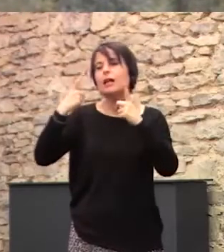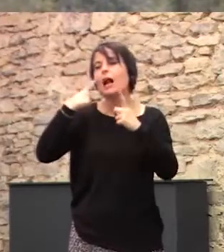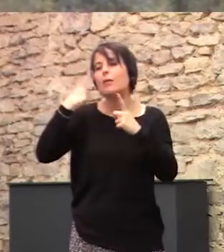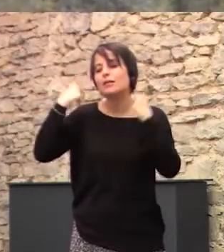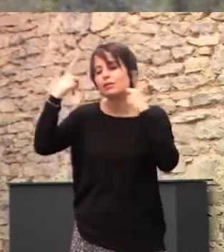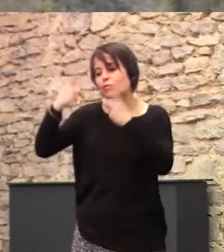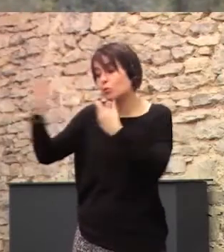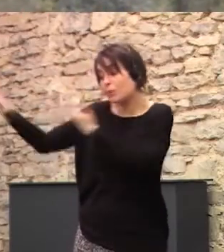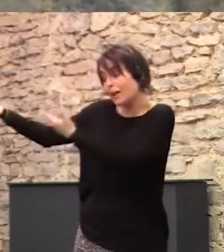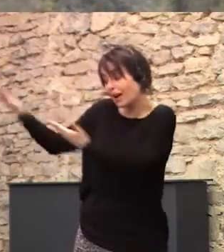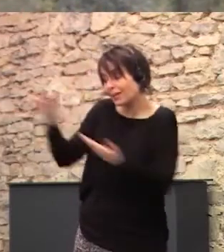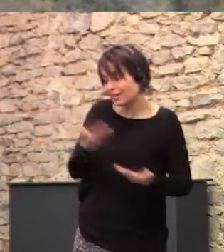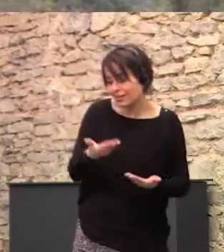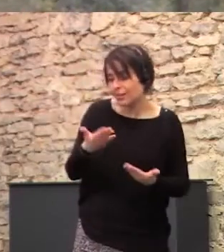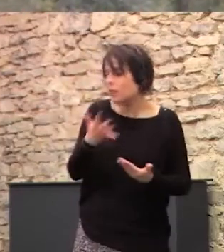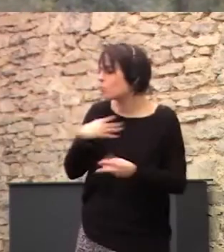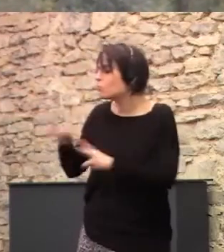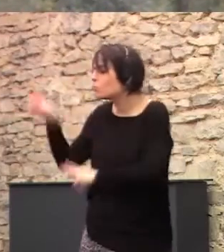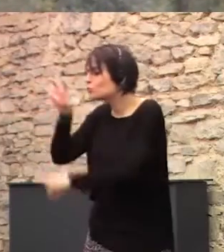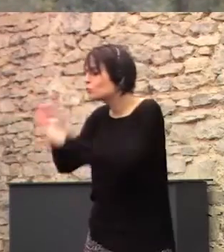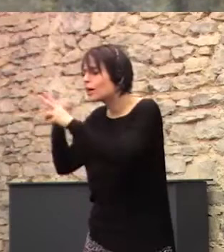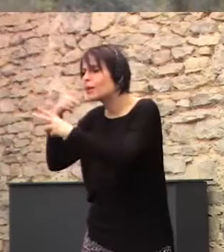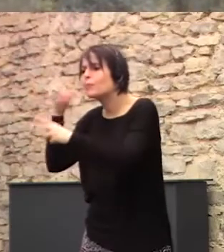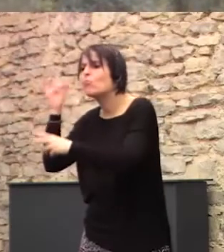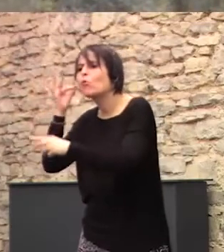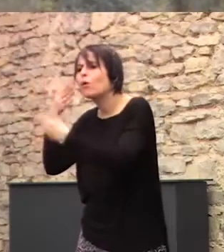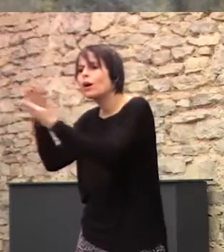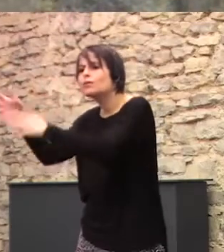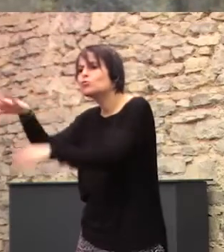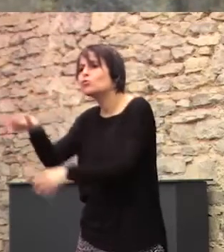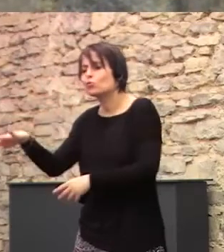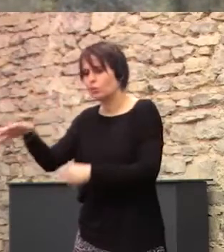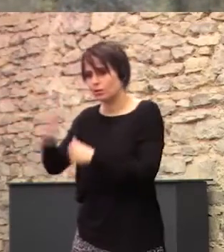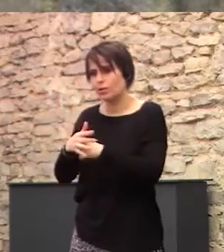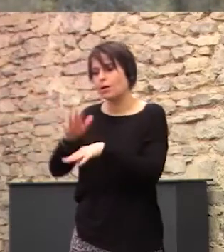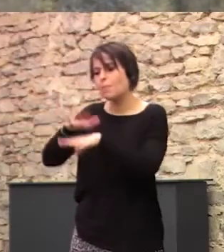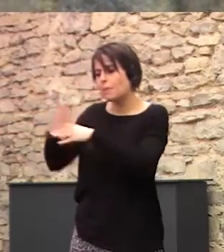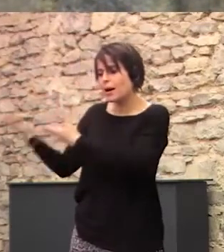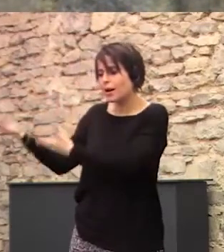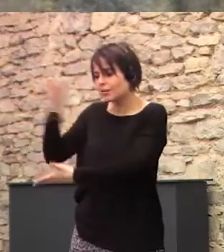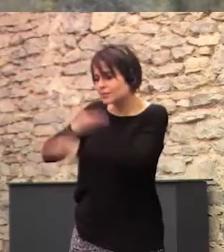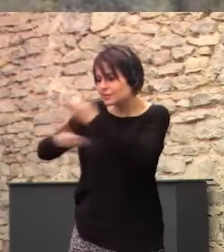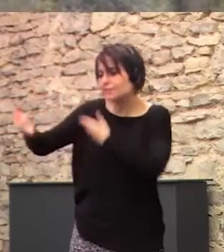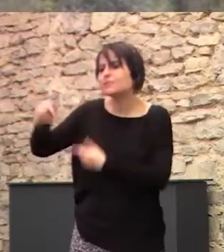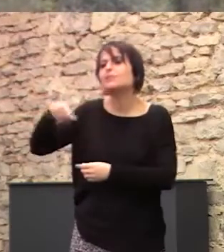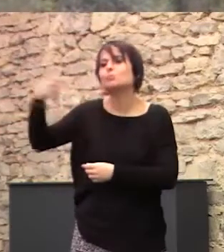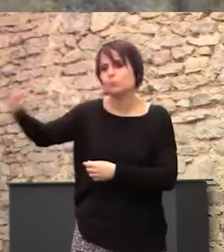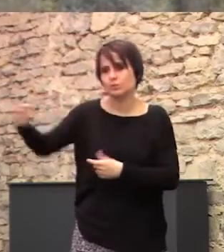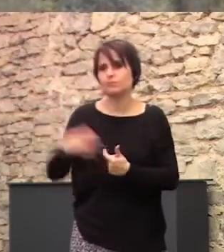hacia estas mujeres, de buscarlas para poder intercambiar.